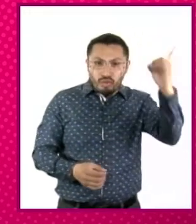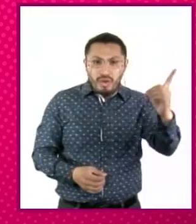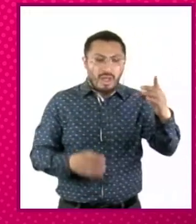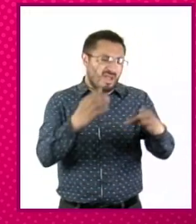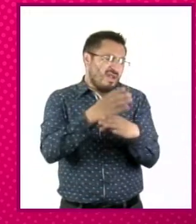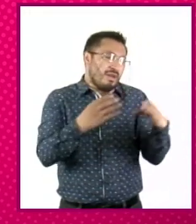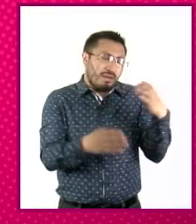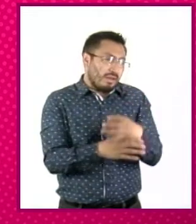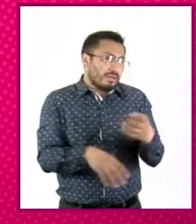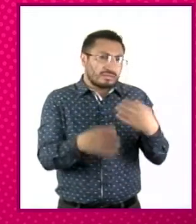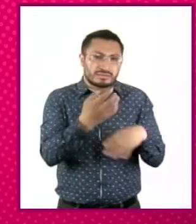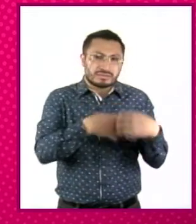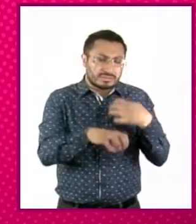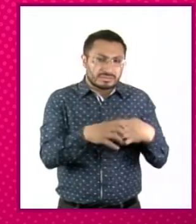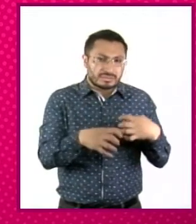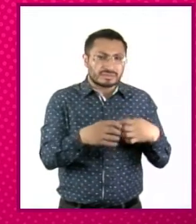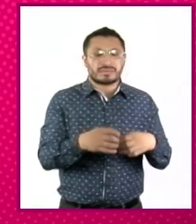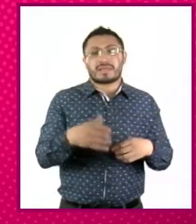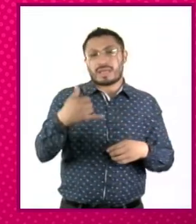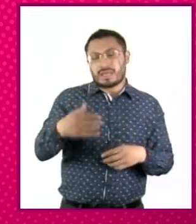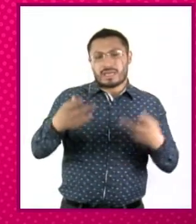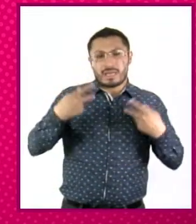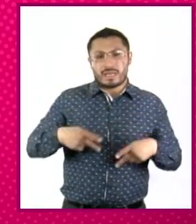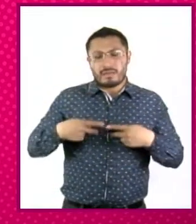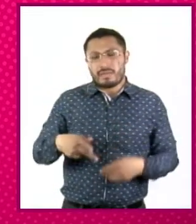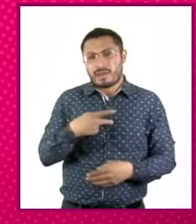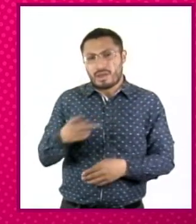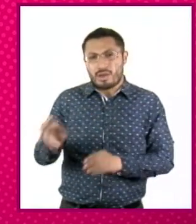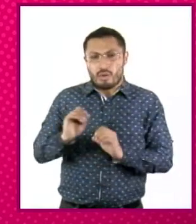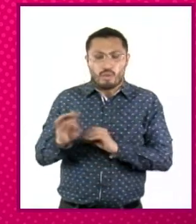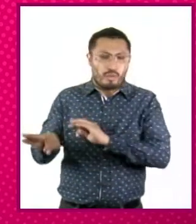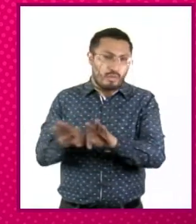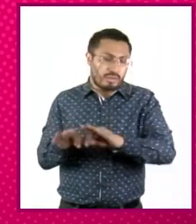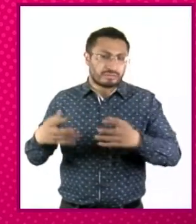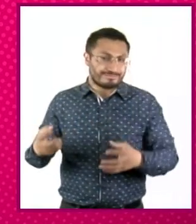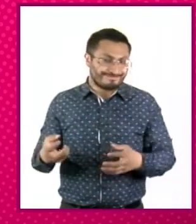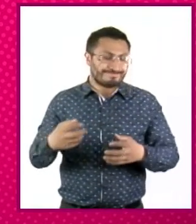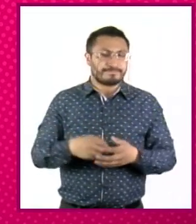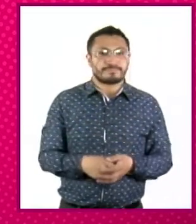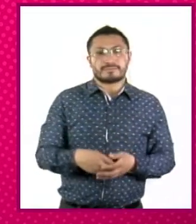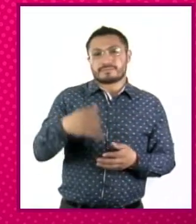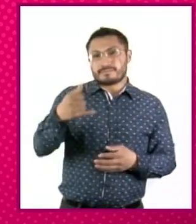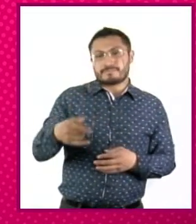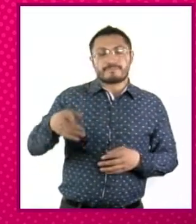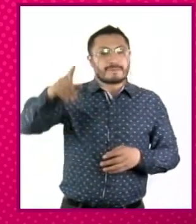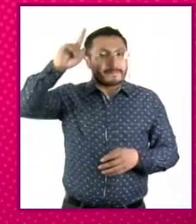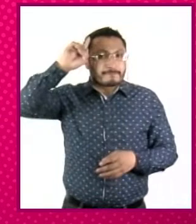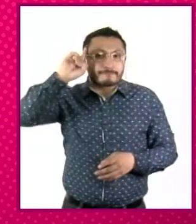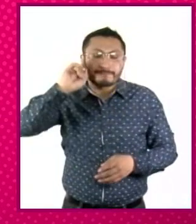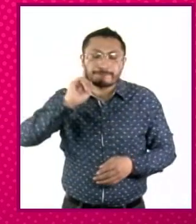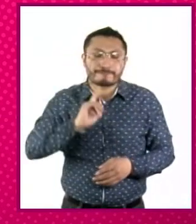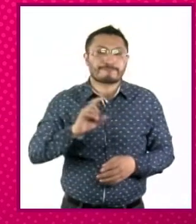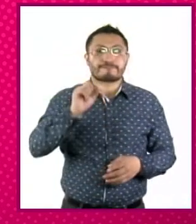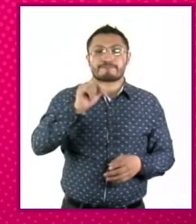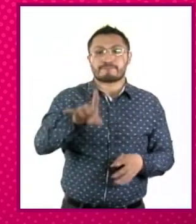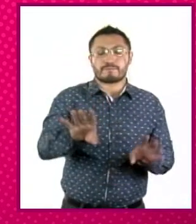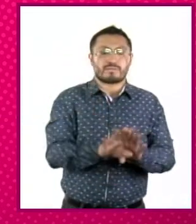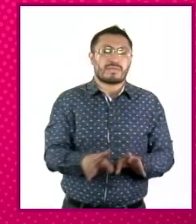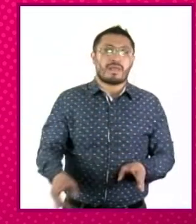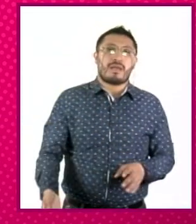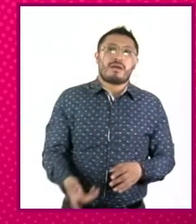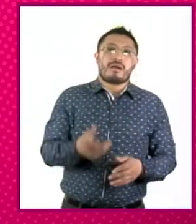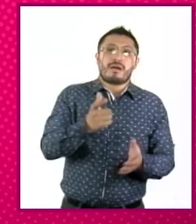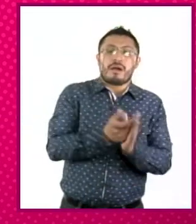de producción y los trabajadores, sino que además la condición de las mujeres se ve radicalmente